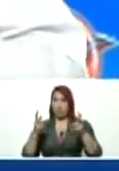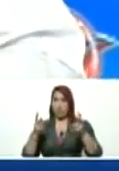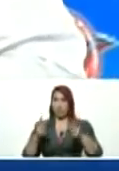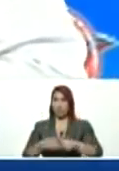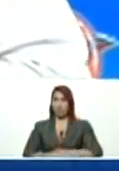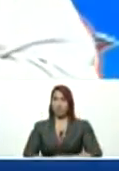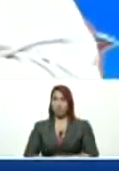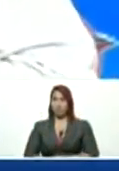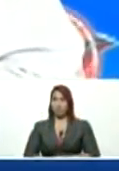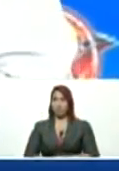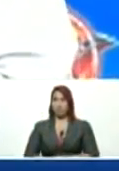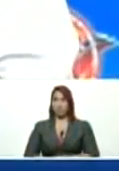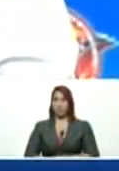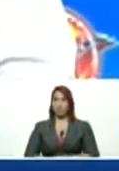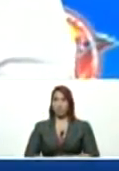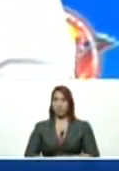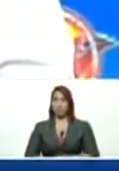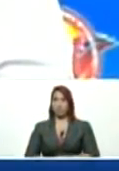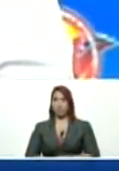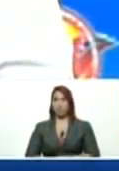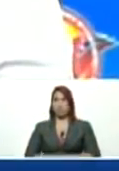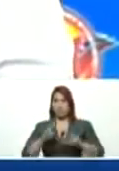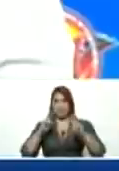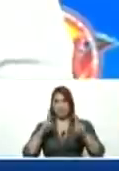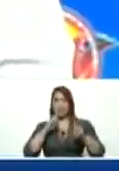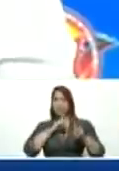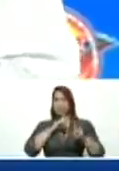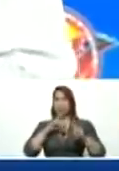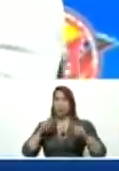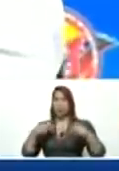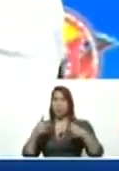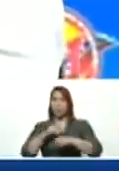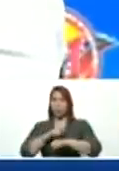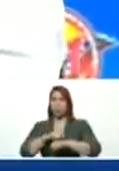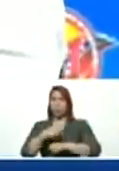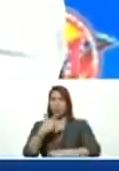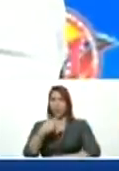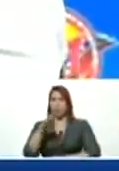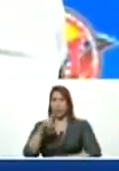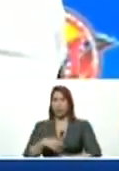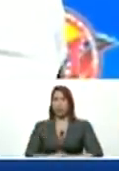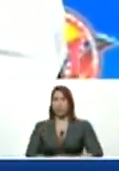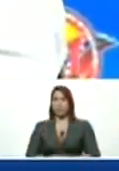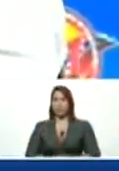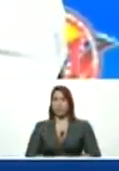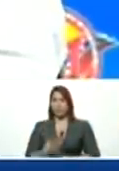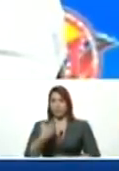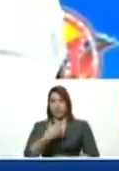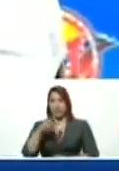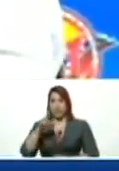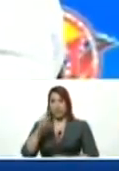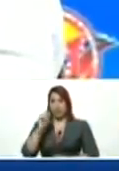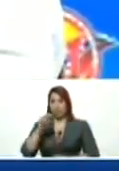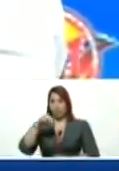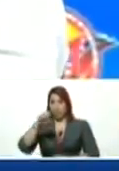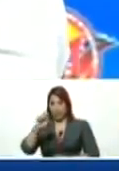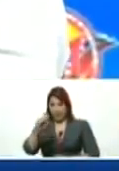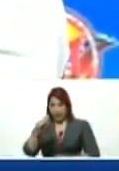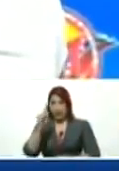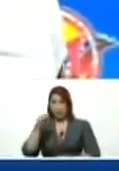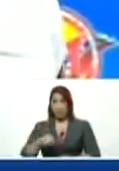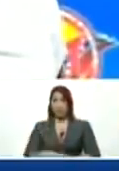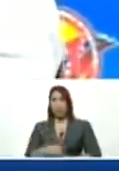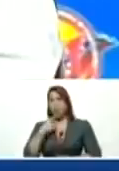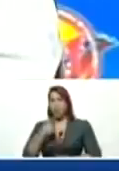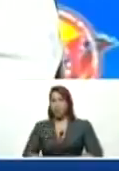el plano de lo que usted ha llamado los nuevos tiempos las 3r las 3r que usted ha mencionado que